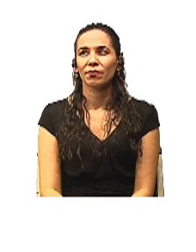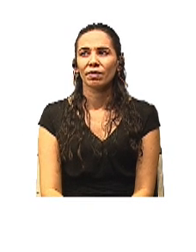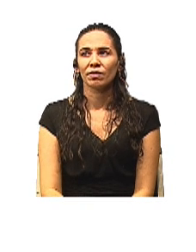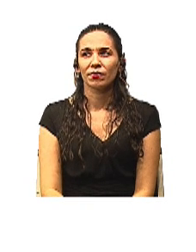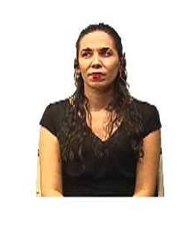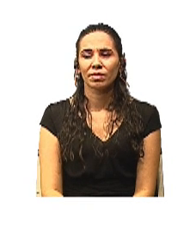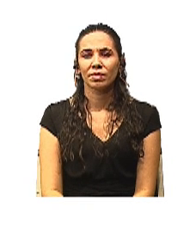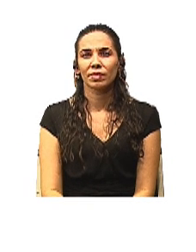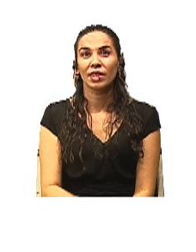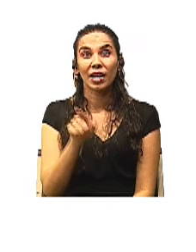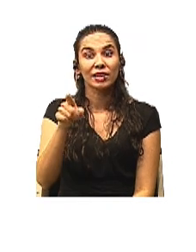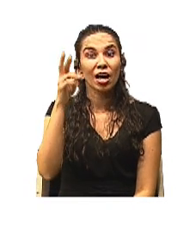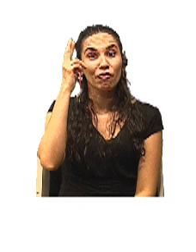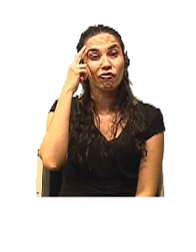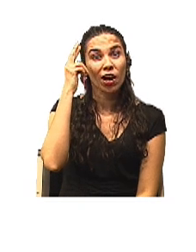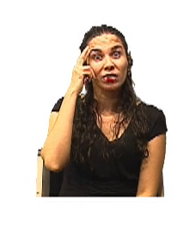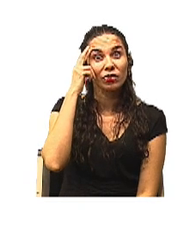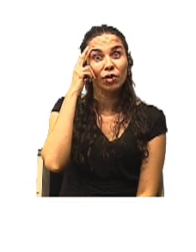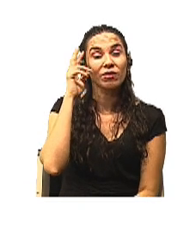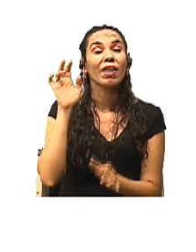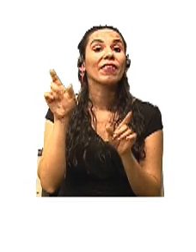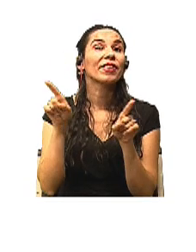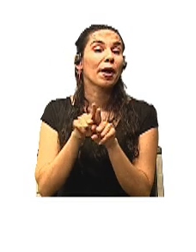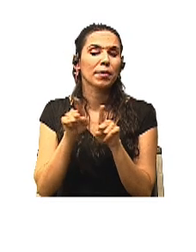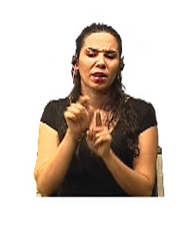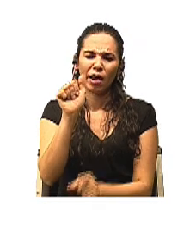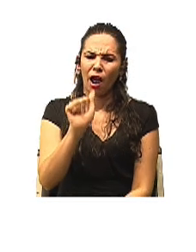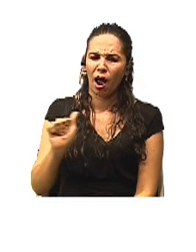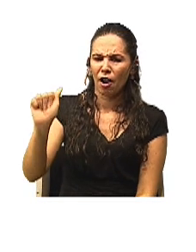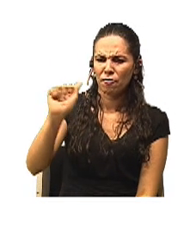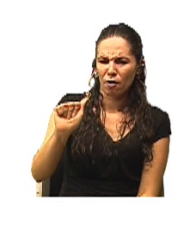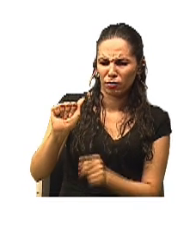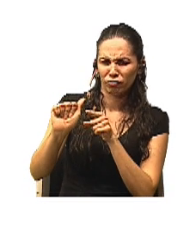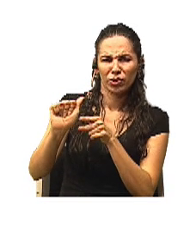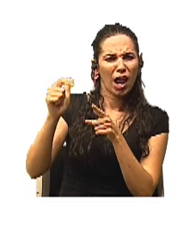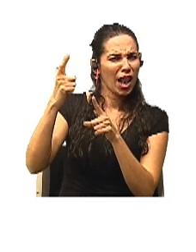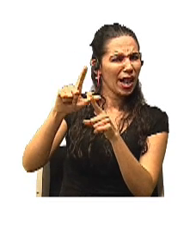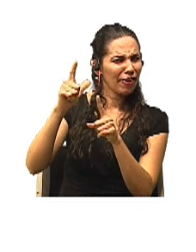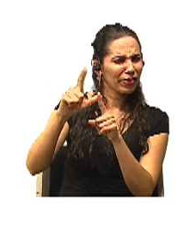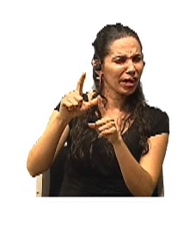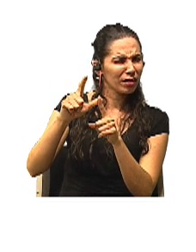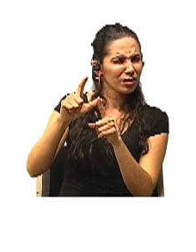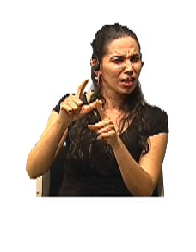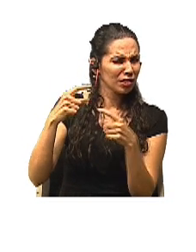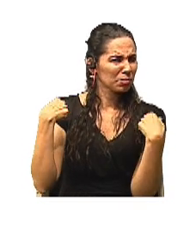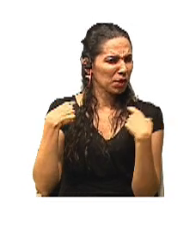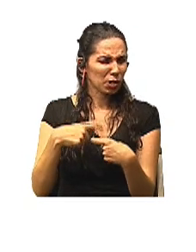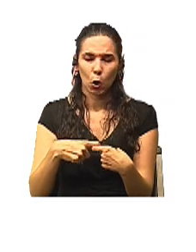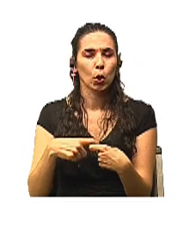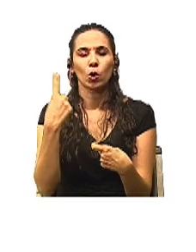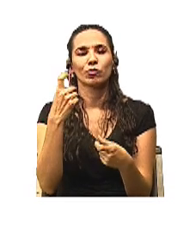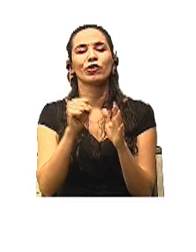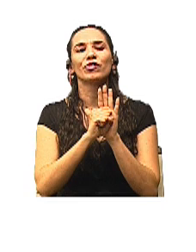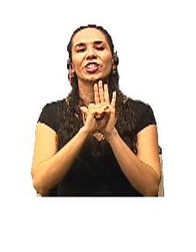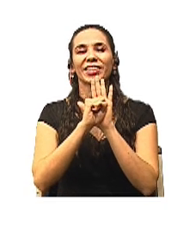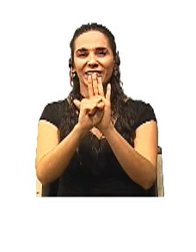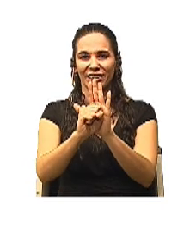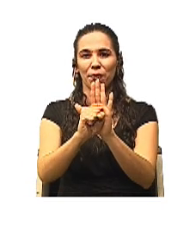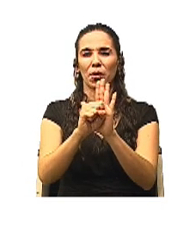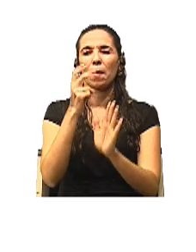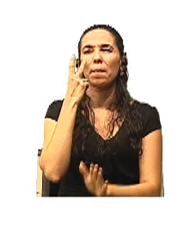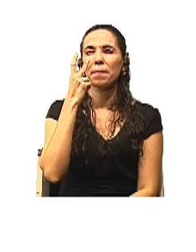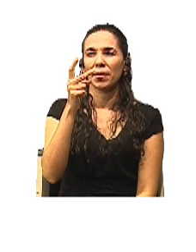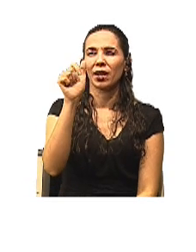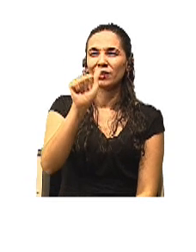Esta es la razón. Además, la arroba no es una letra del castellano, es un símbolo. Véanlo en esa dirección